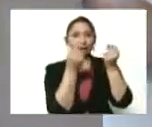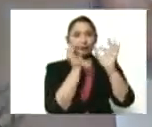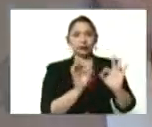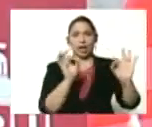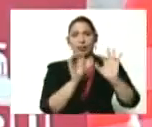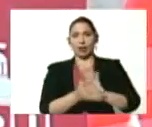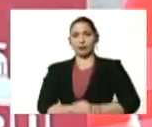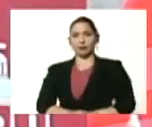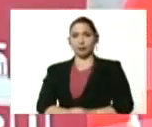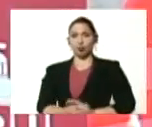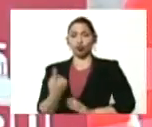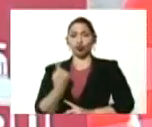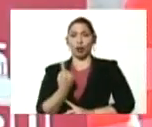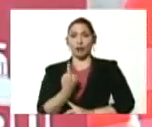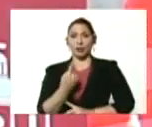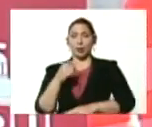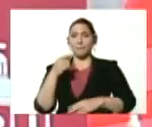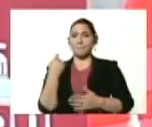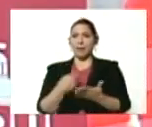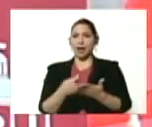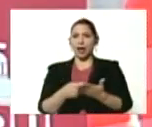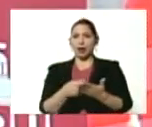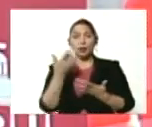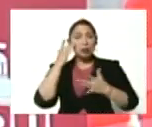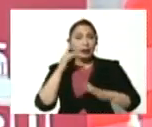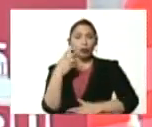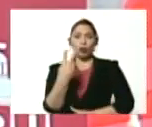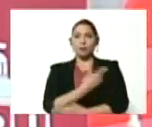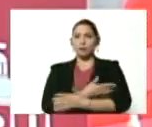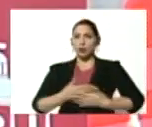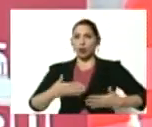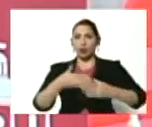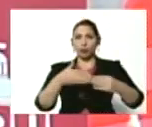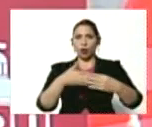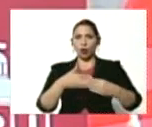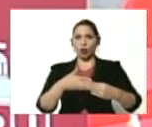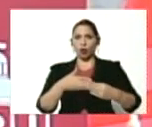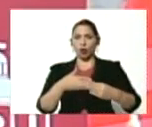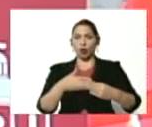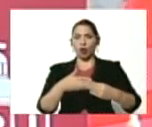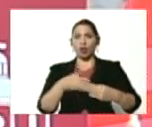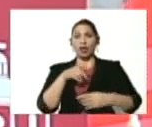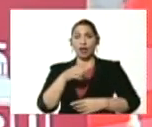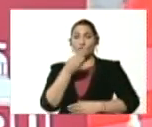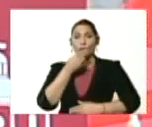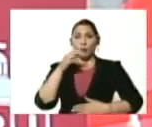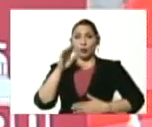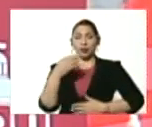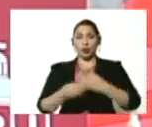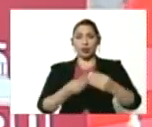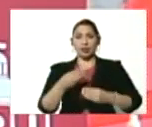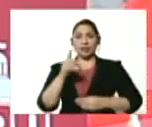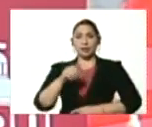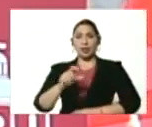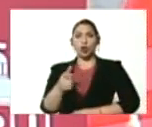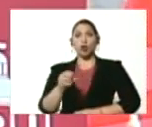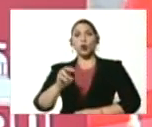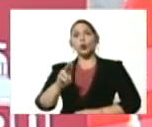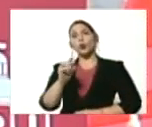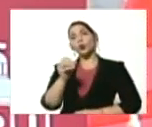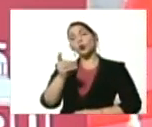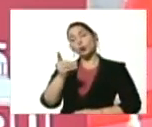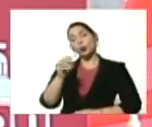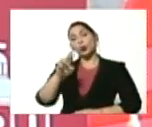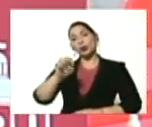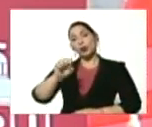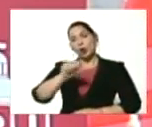o solamente pagaron creo que 2 millones de lo que se habían comprometido a hacer. De hecho, Gudró está demandando a